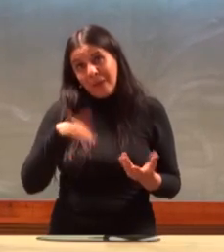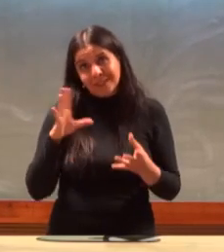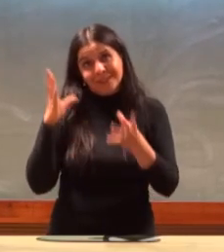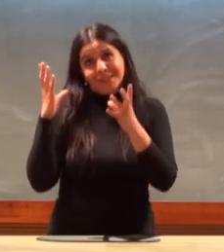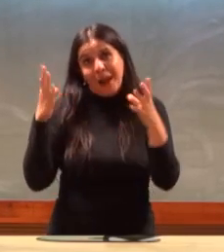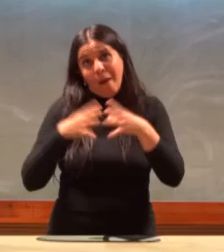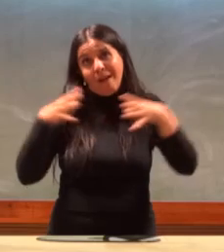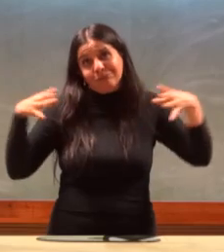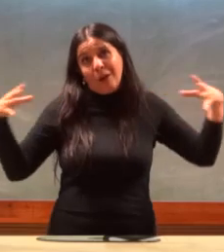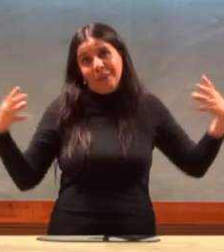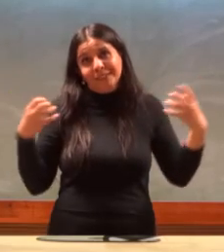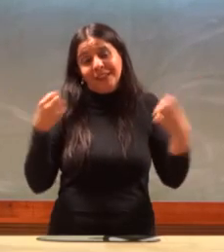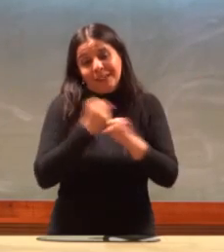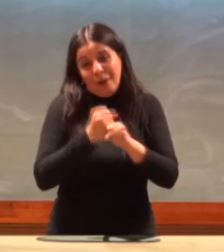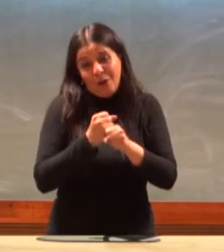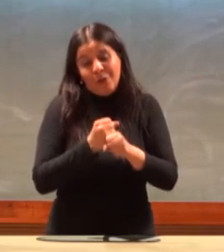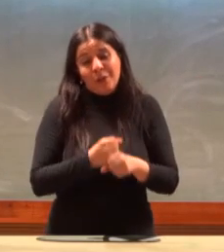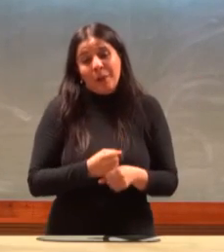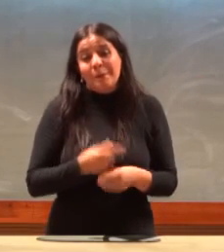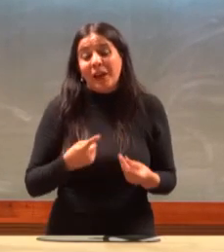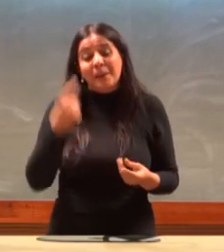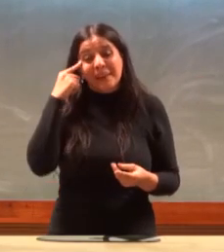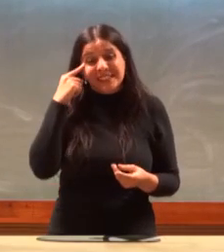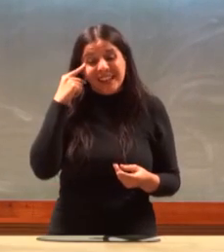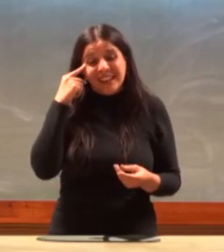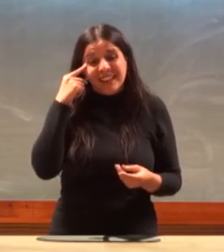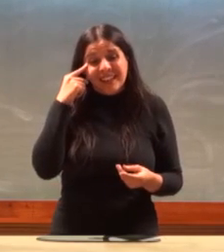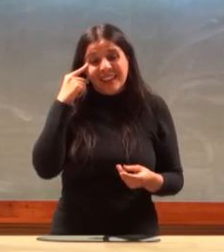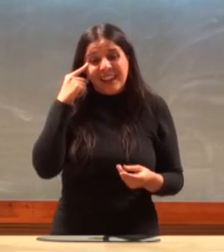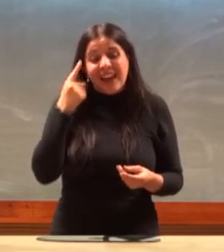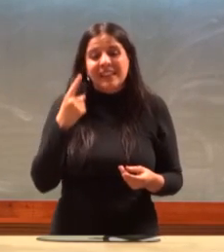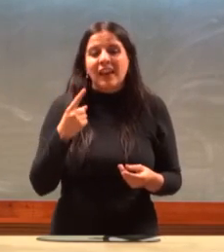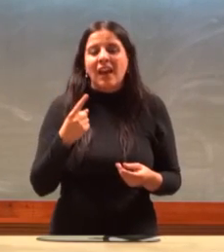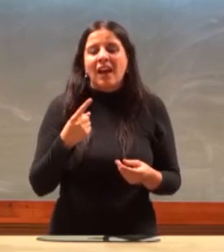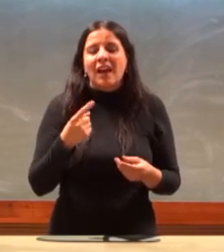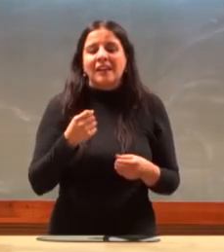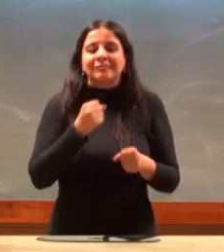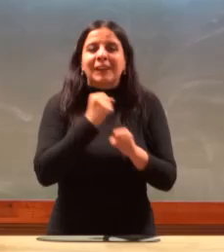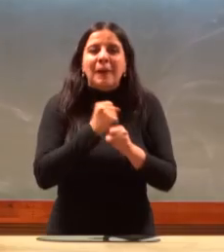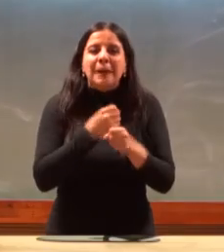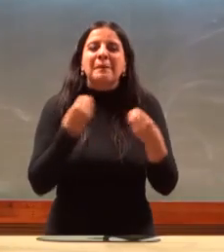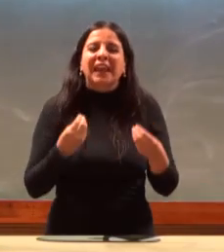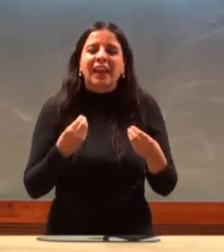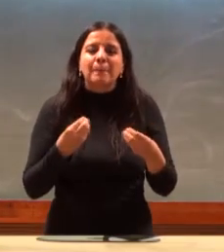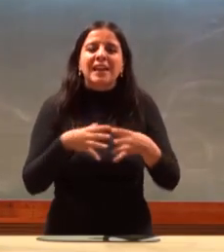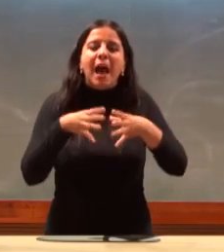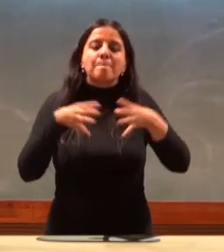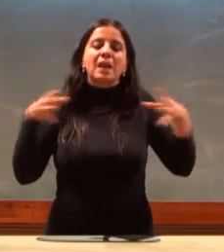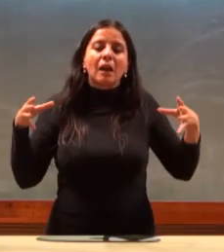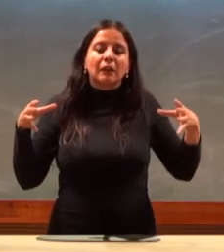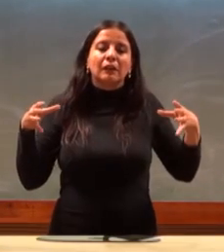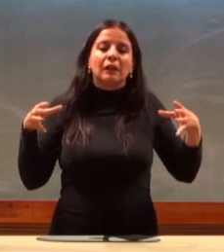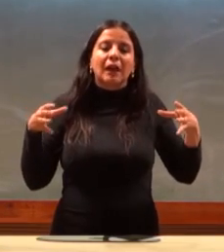sino para todos entonces lo que tenemos que pensar es por un lado como les dije trabajar por la ampliación de planta docente cuando son temas específicos para los docentes pero